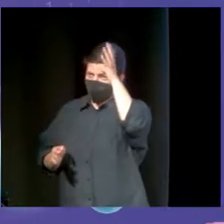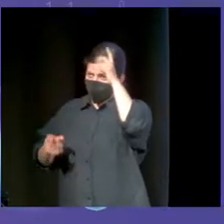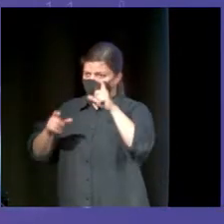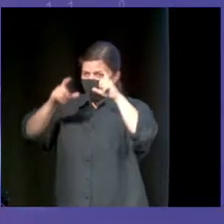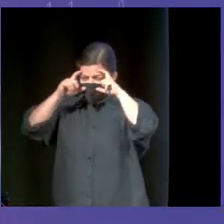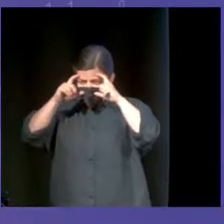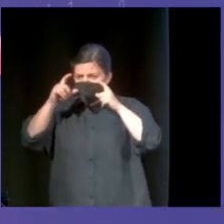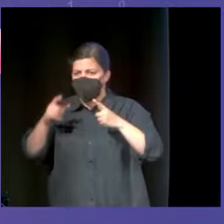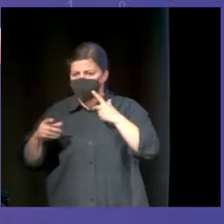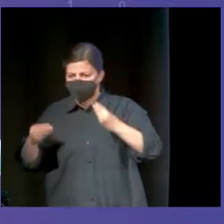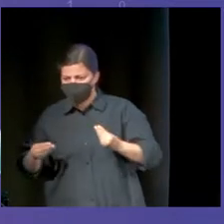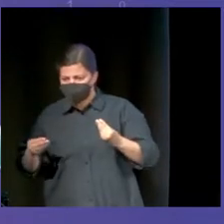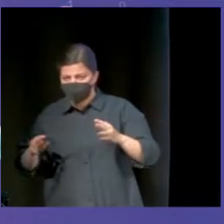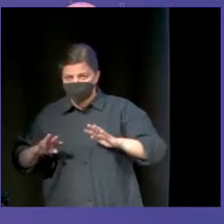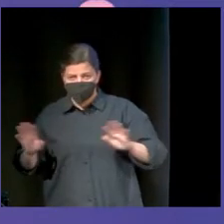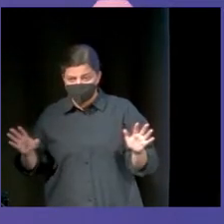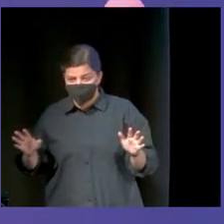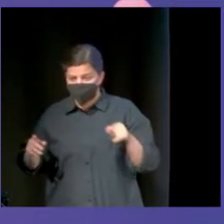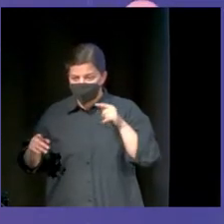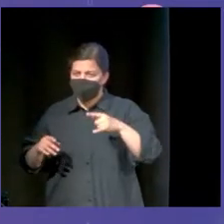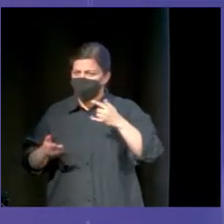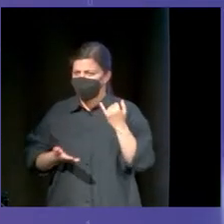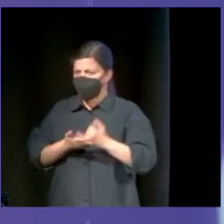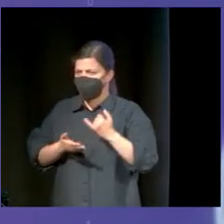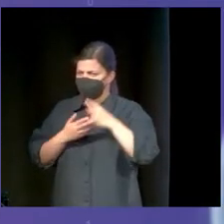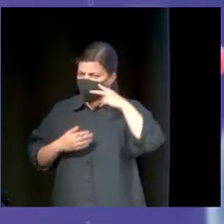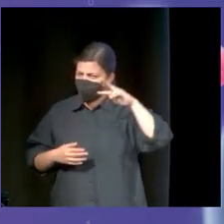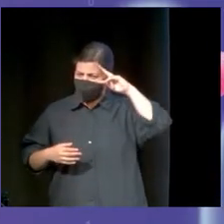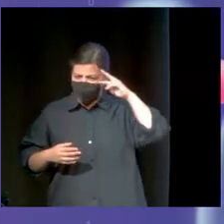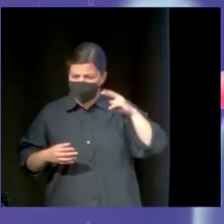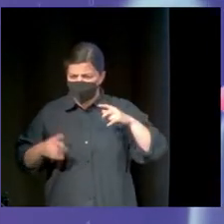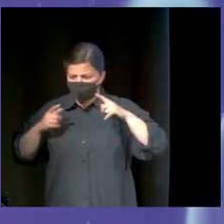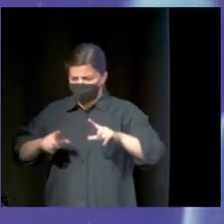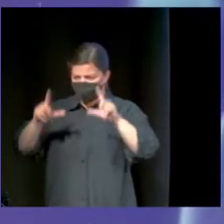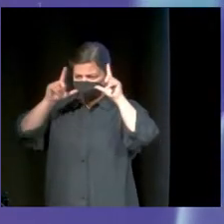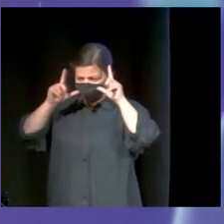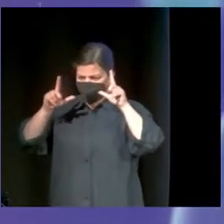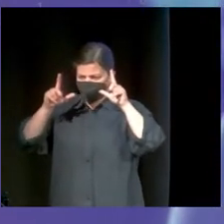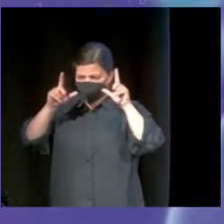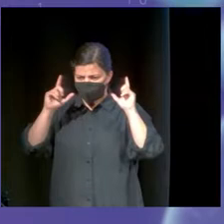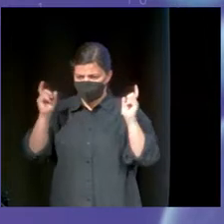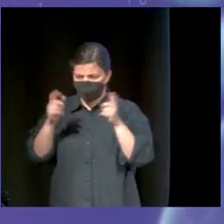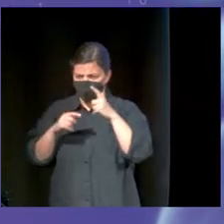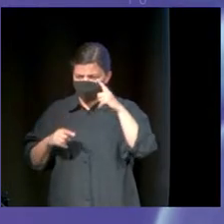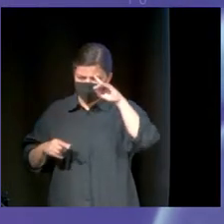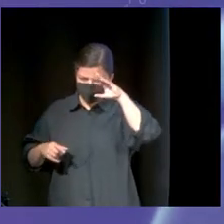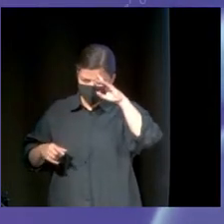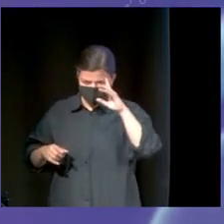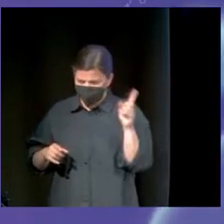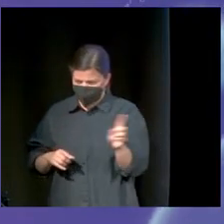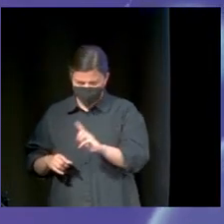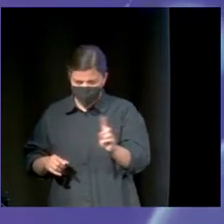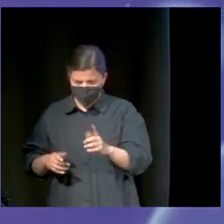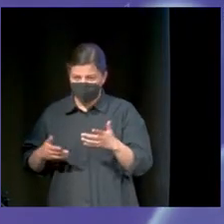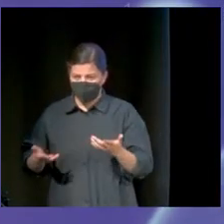gafas molonas y tener ahí unas experiencias a tope de gama vale ahora explicaremos cuál